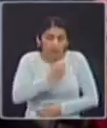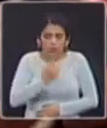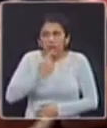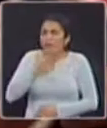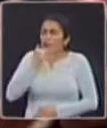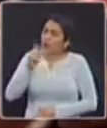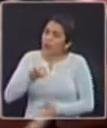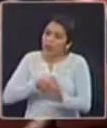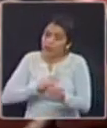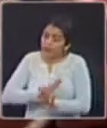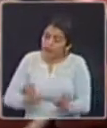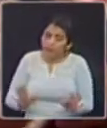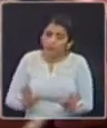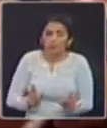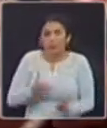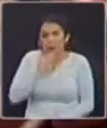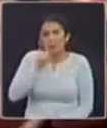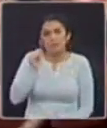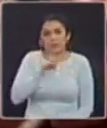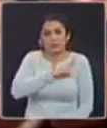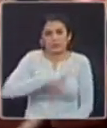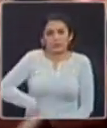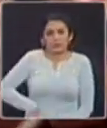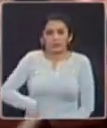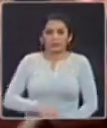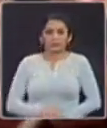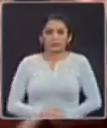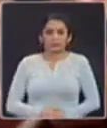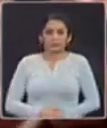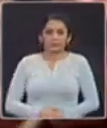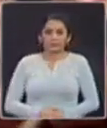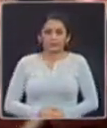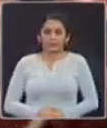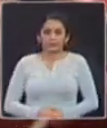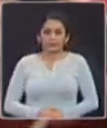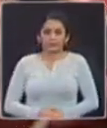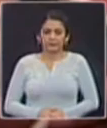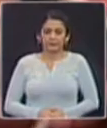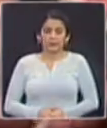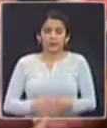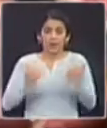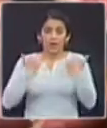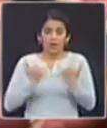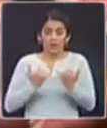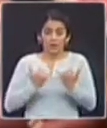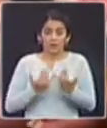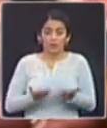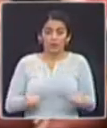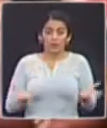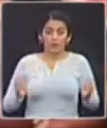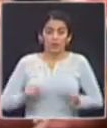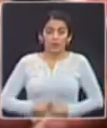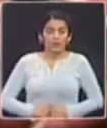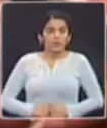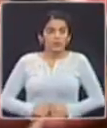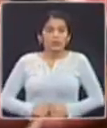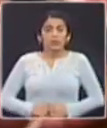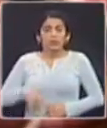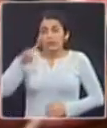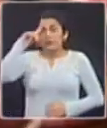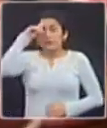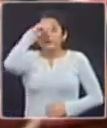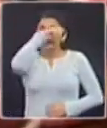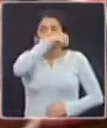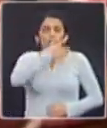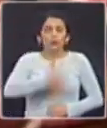decisión. Definitivamente las condiciones, el marco jurídico en el que estamos ahorita nosotros atravesando es muy